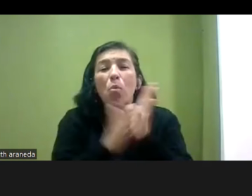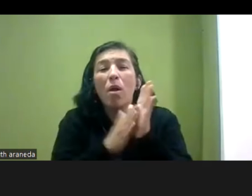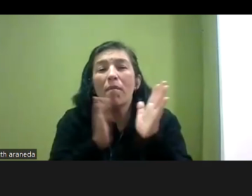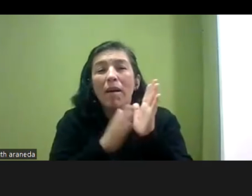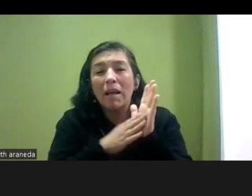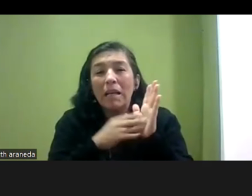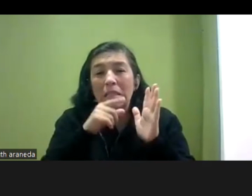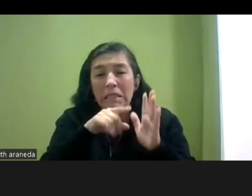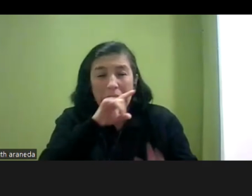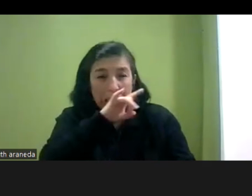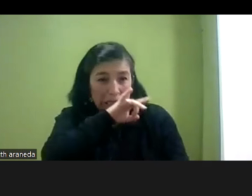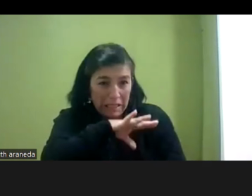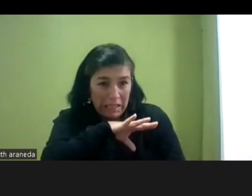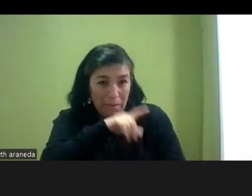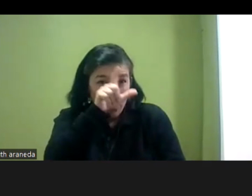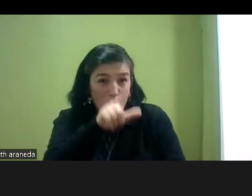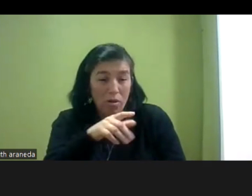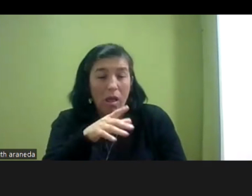Chile?